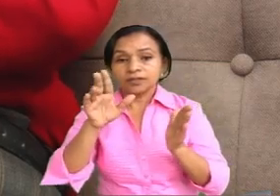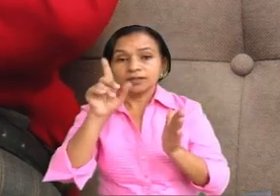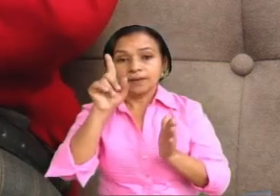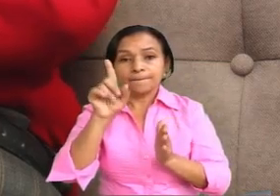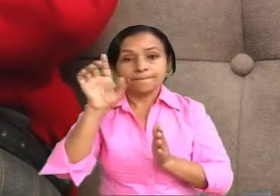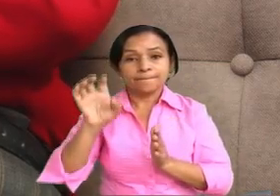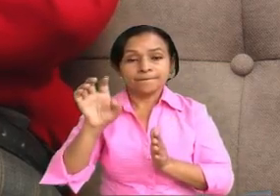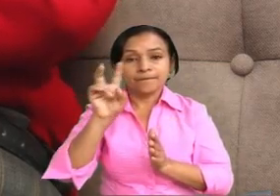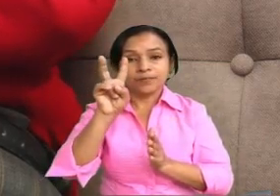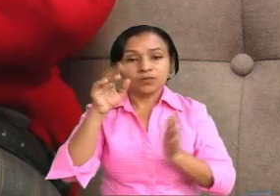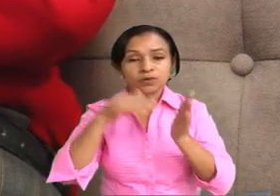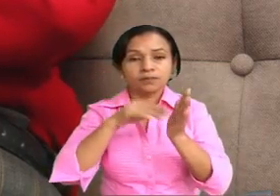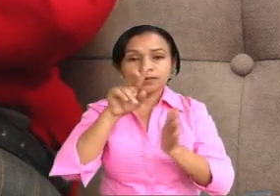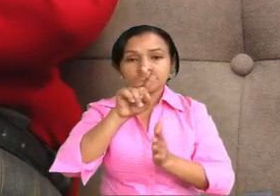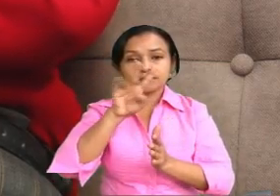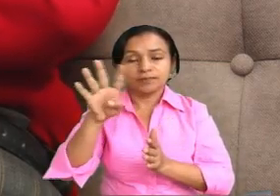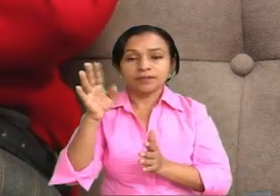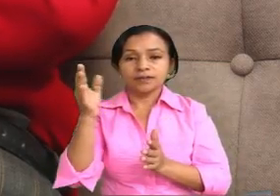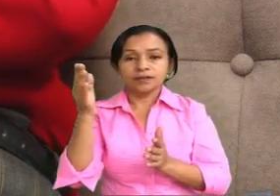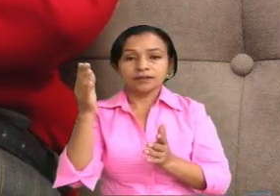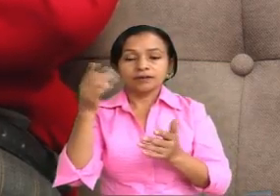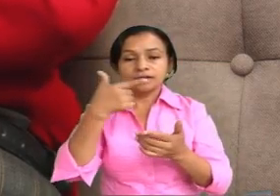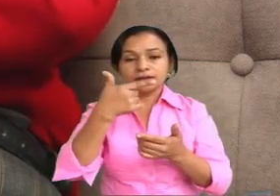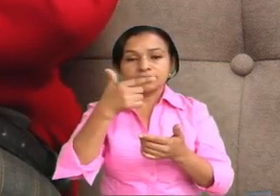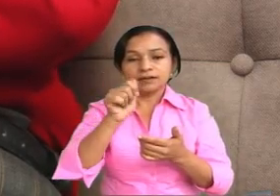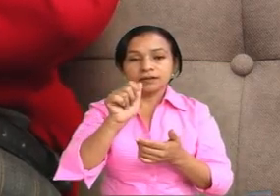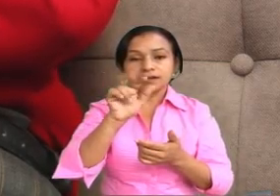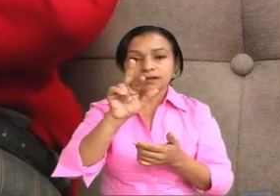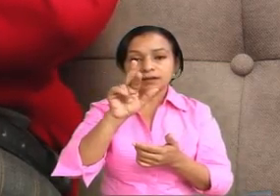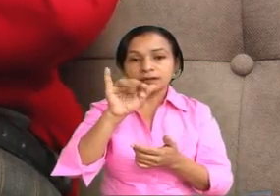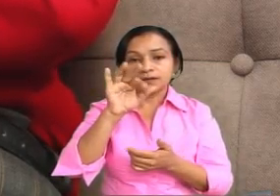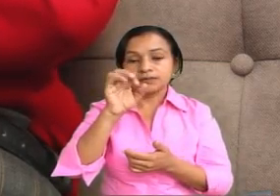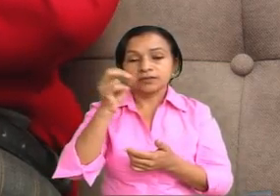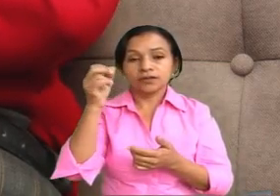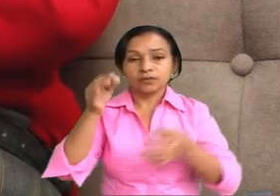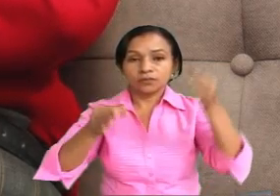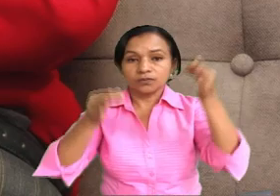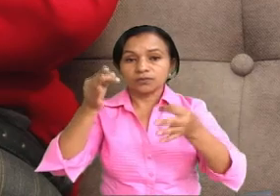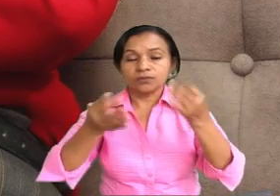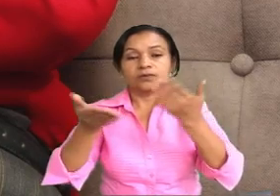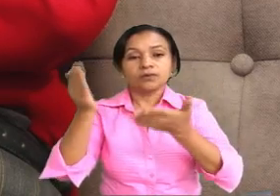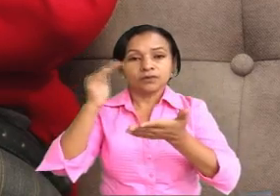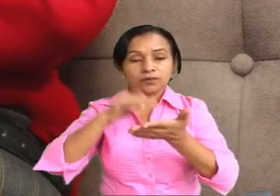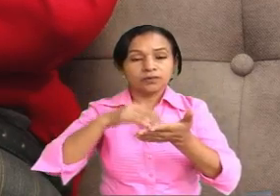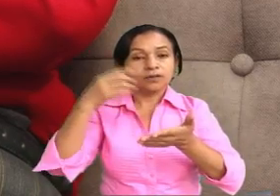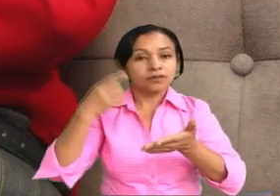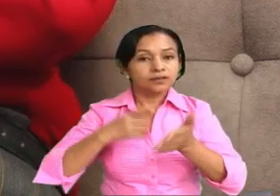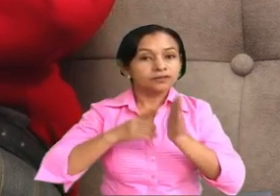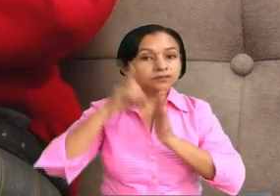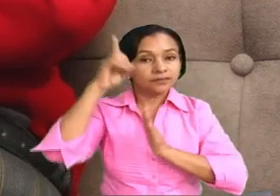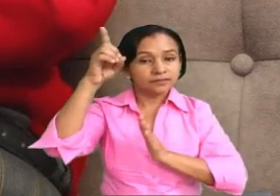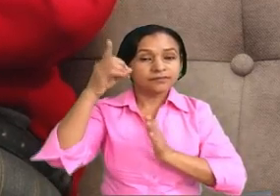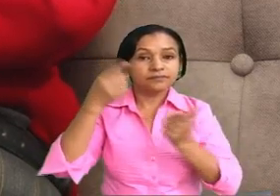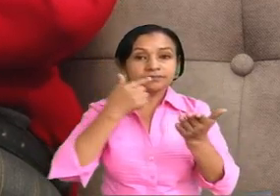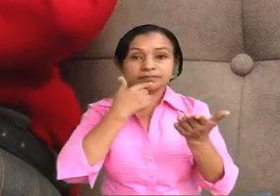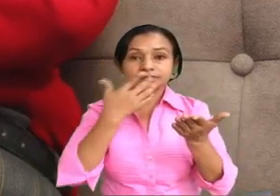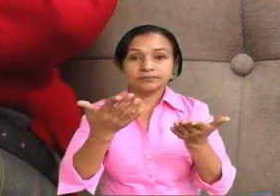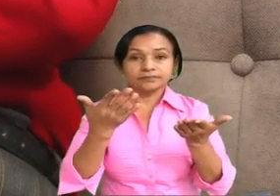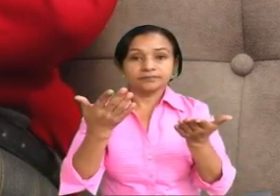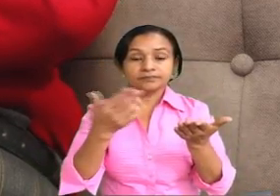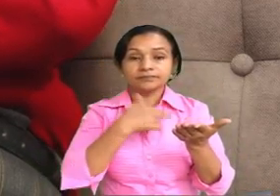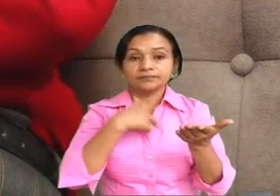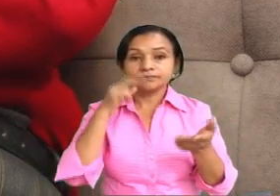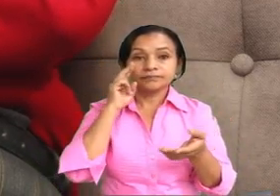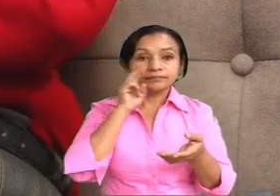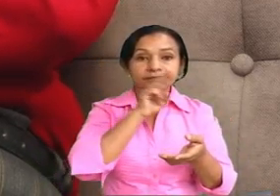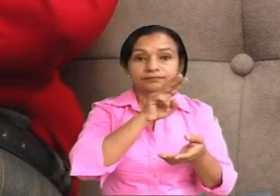tema Garífunas, Justicia, Restitución y Desarrollo. ¿Por qué motivo? Hemos mirado